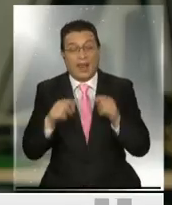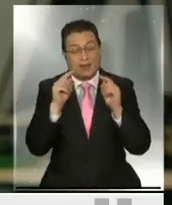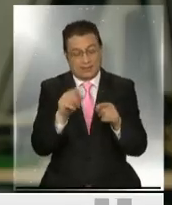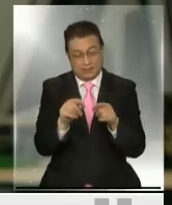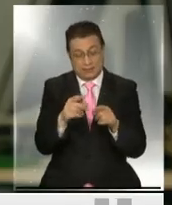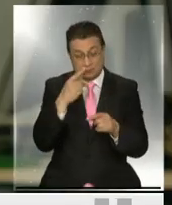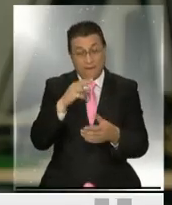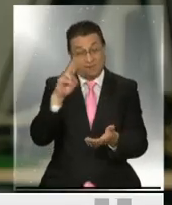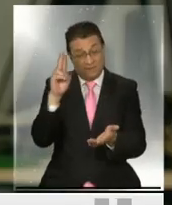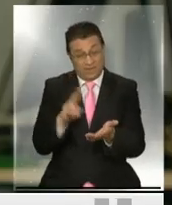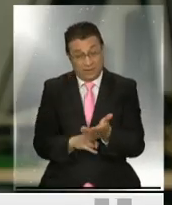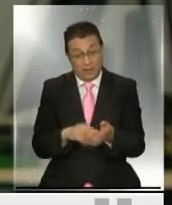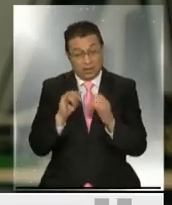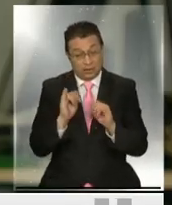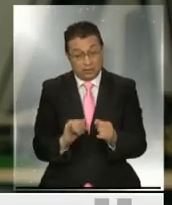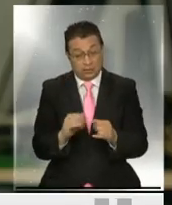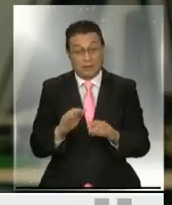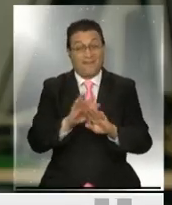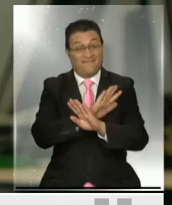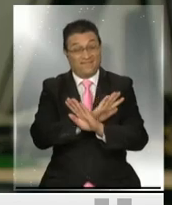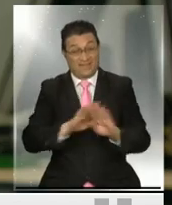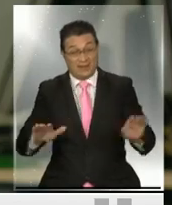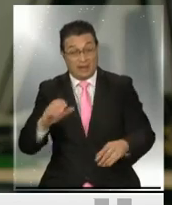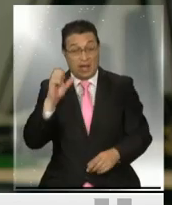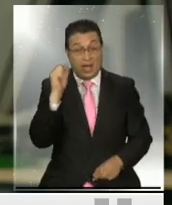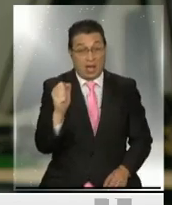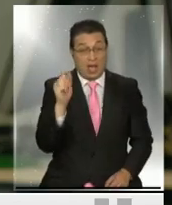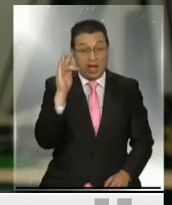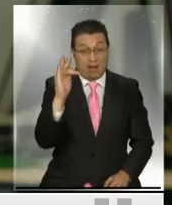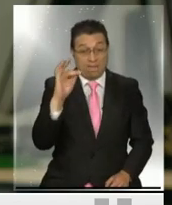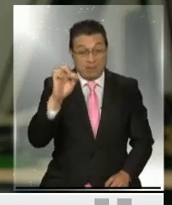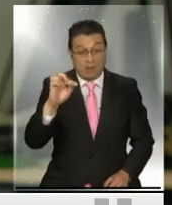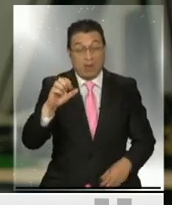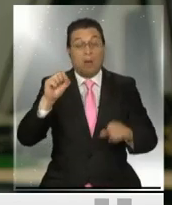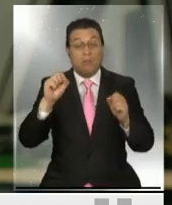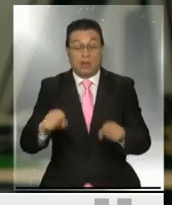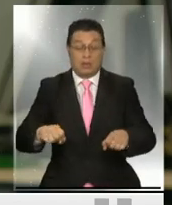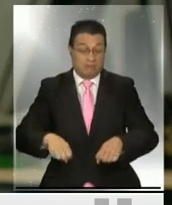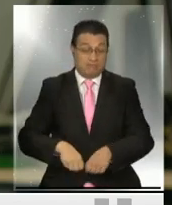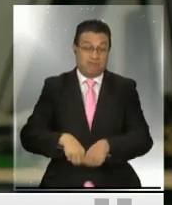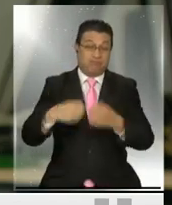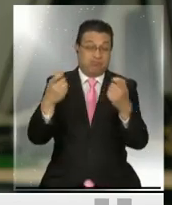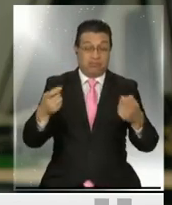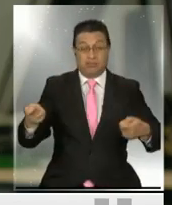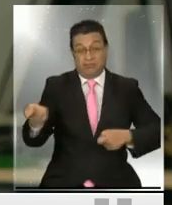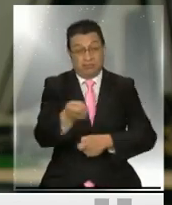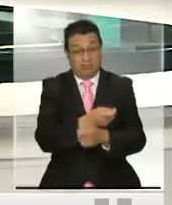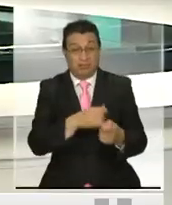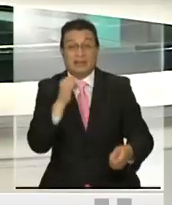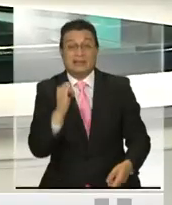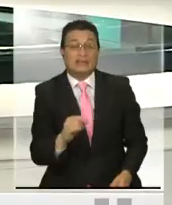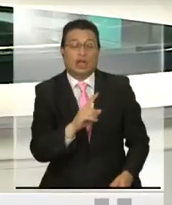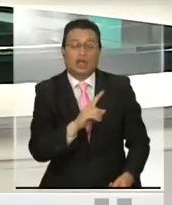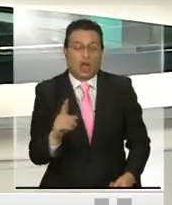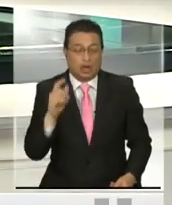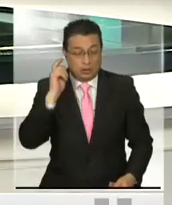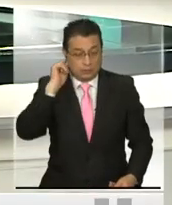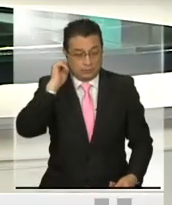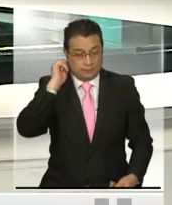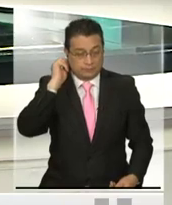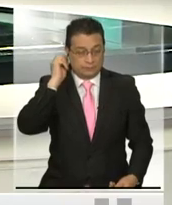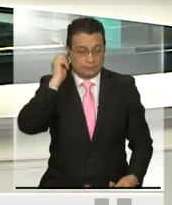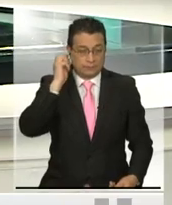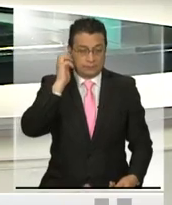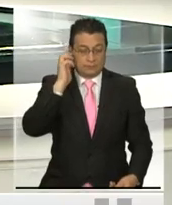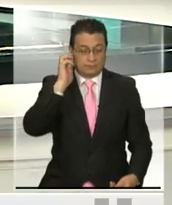eventualmente terminar con sistema de edad afp generaría un verdadero hecatombe financiero o no a ver de nuevo yo